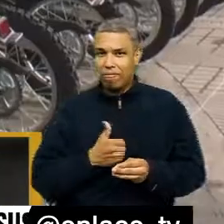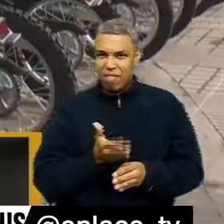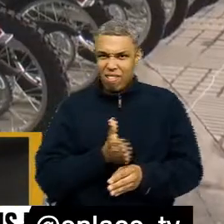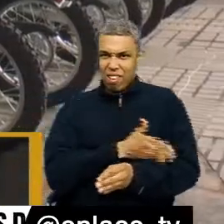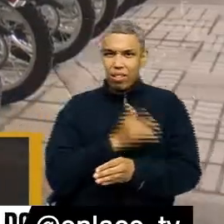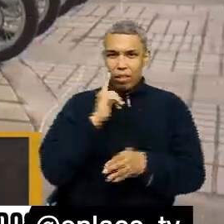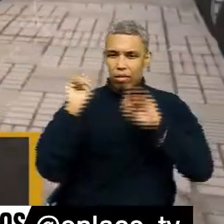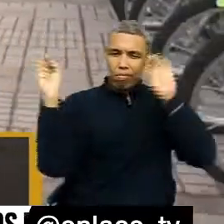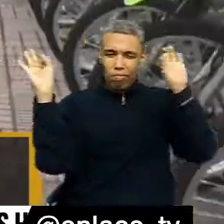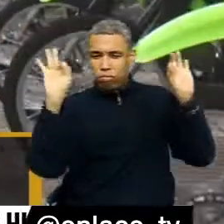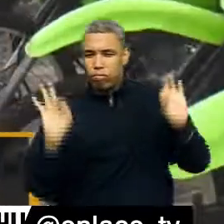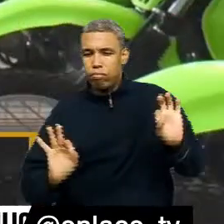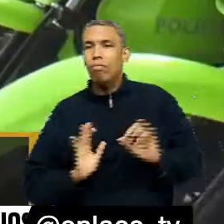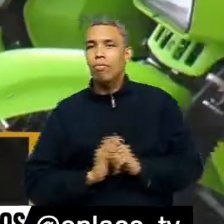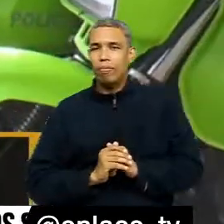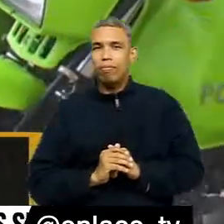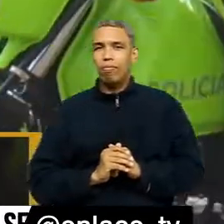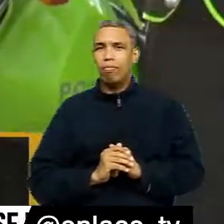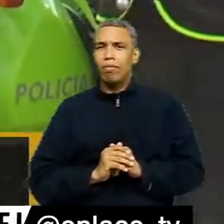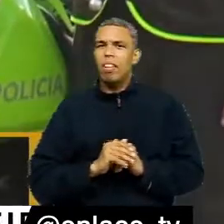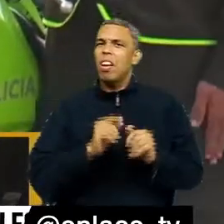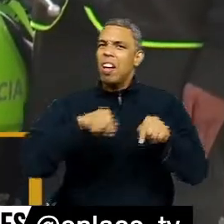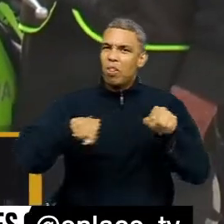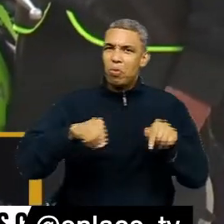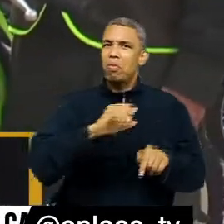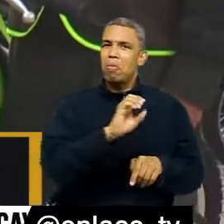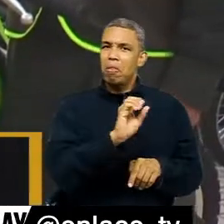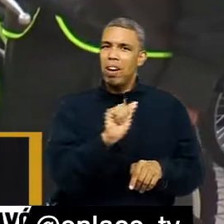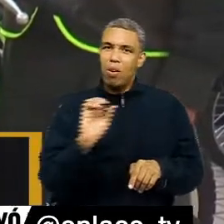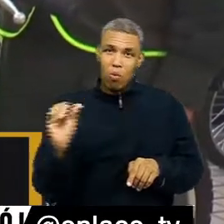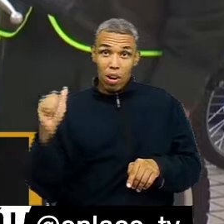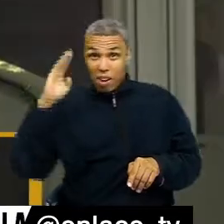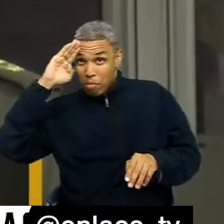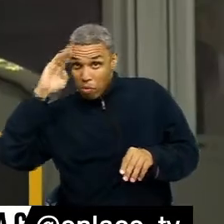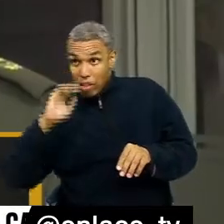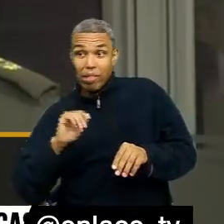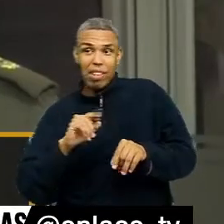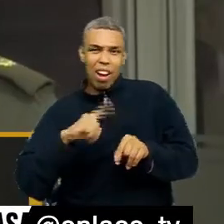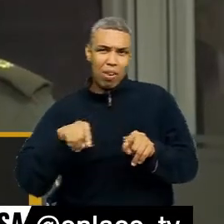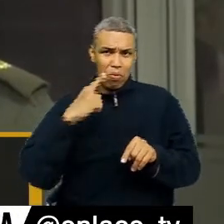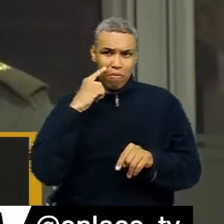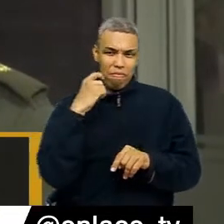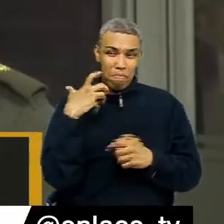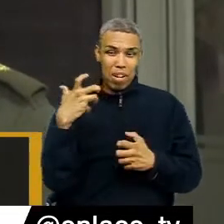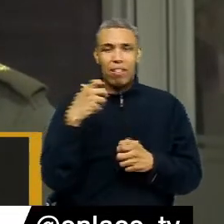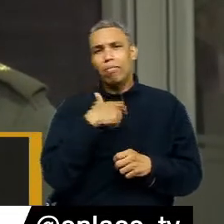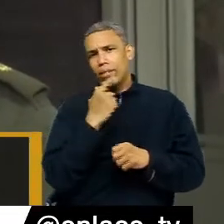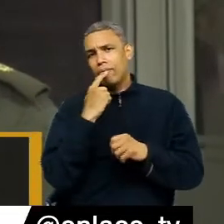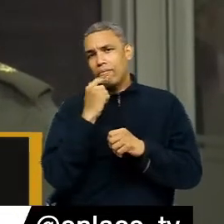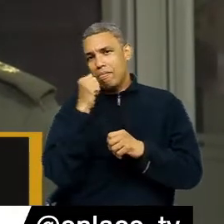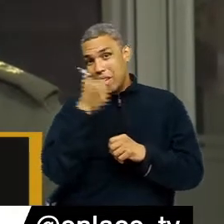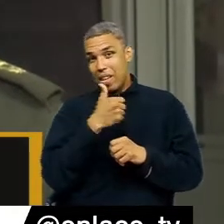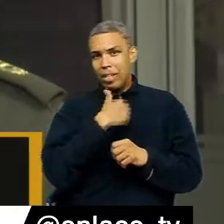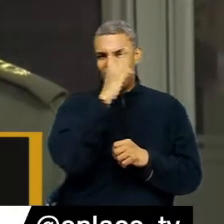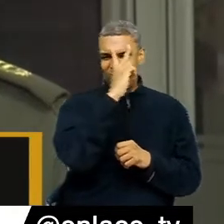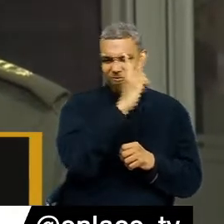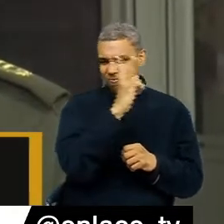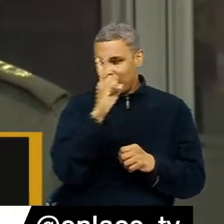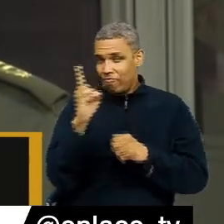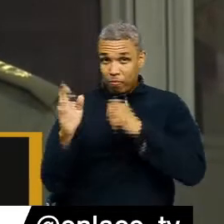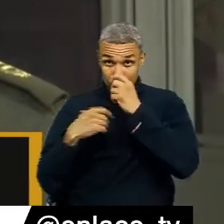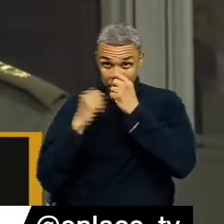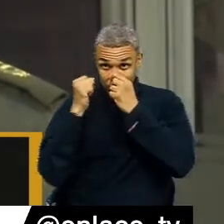reconocimiento a quienes desde la institución vienen haciendo un trabajo sobresaliente de servicio a la comunidad. Para el día de mañana tenemos un Tedeum en la catedral